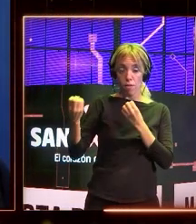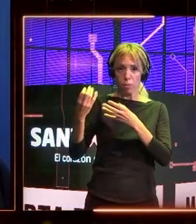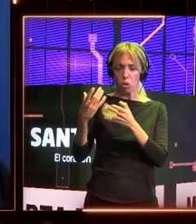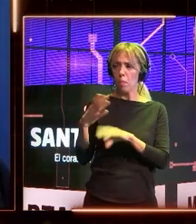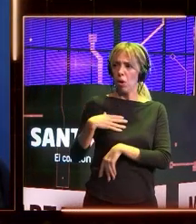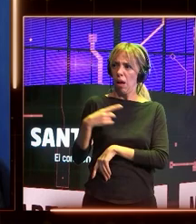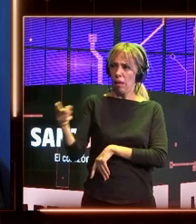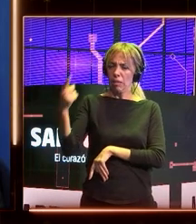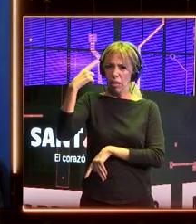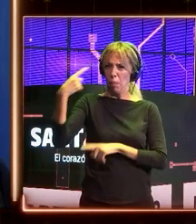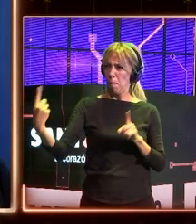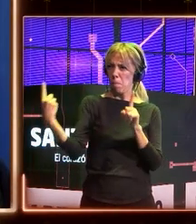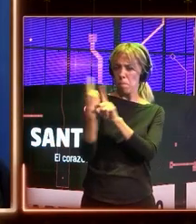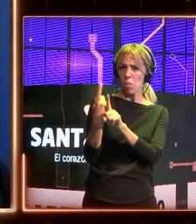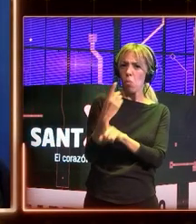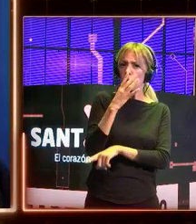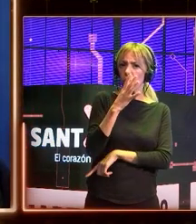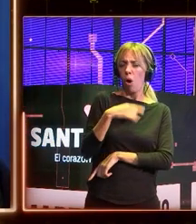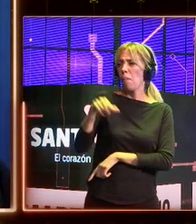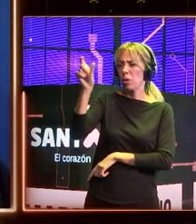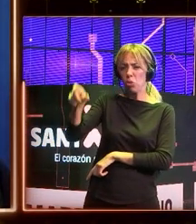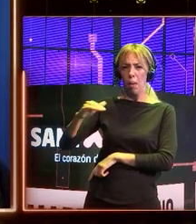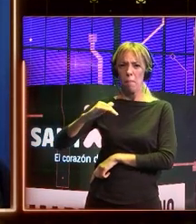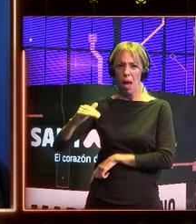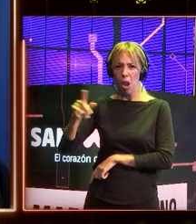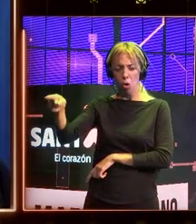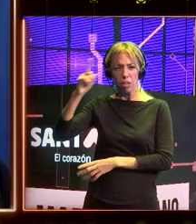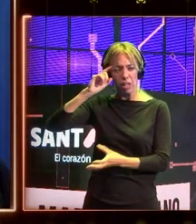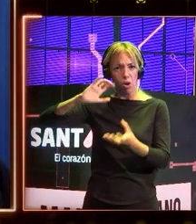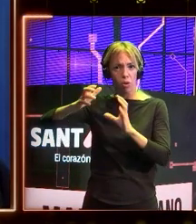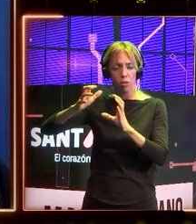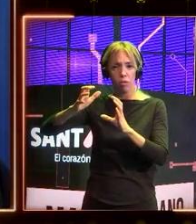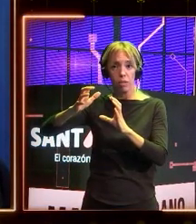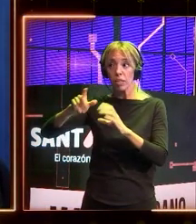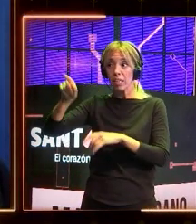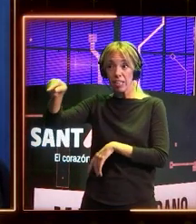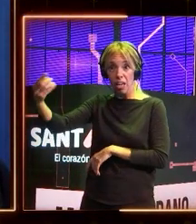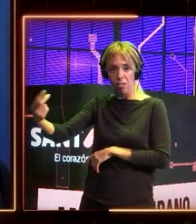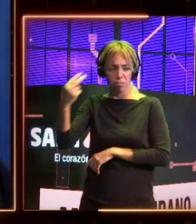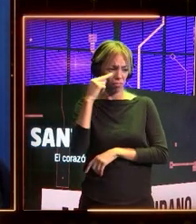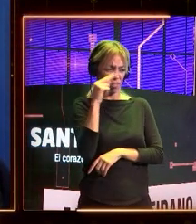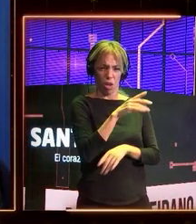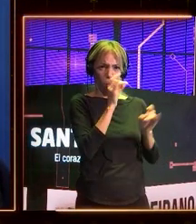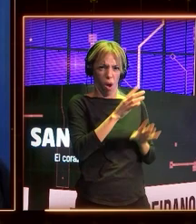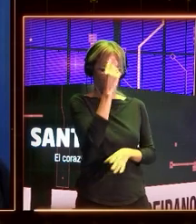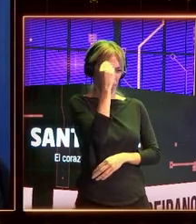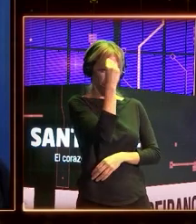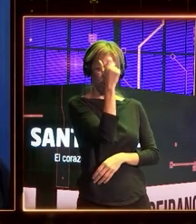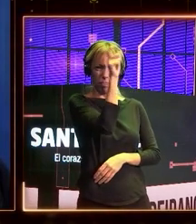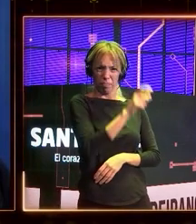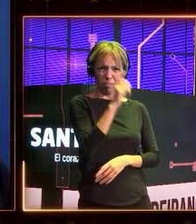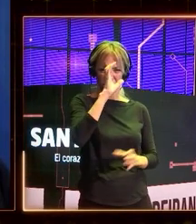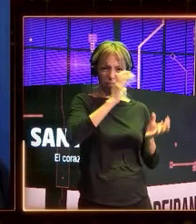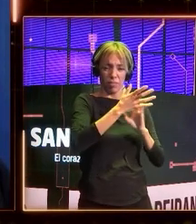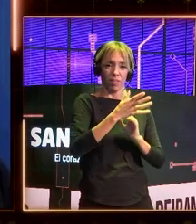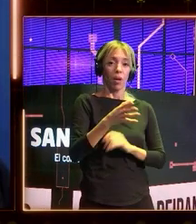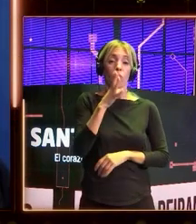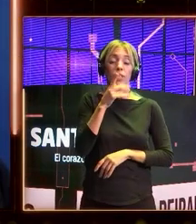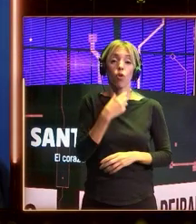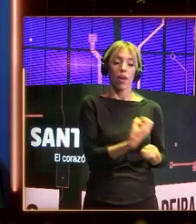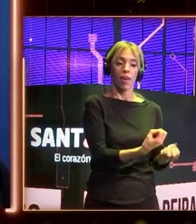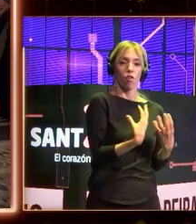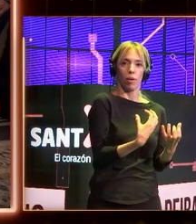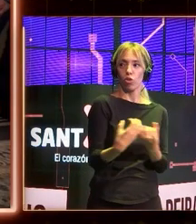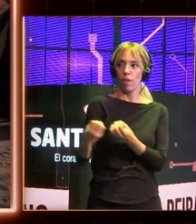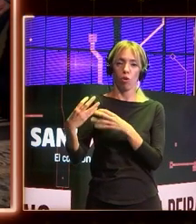está llevando a la contraria, es porque es mala persona o está loco, ¿no? Y él piensa lo mismo de ti, porque venís de dos lugares muy distintos